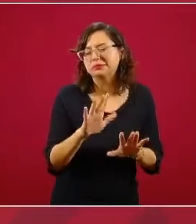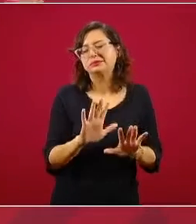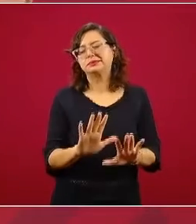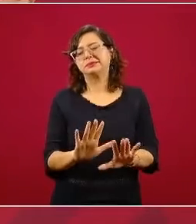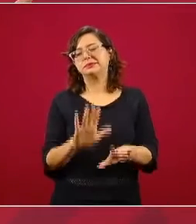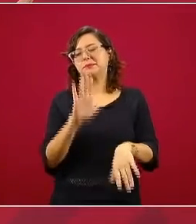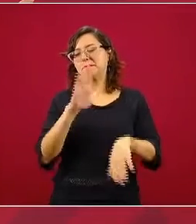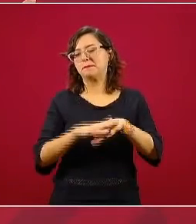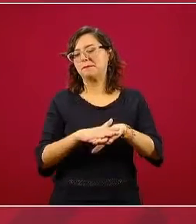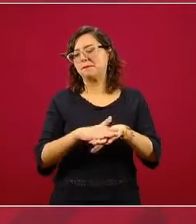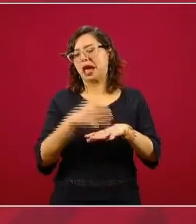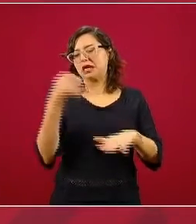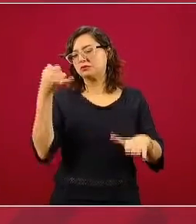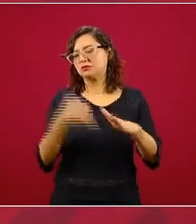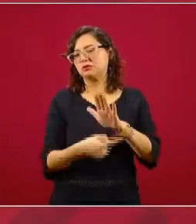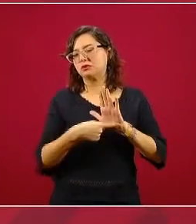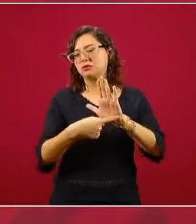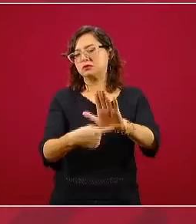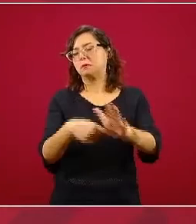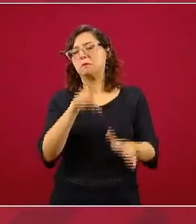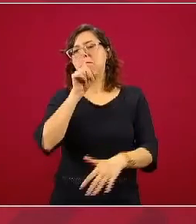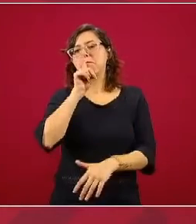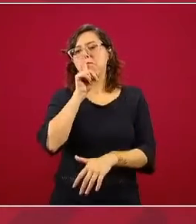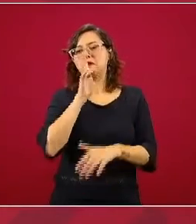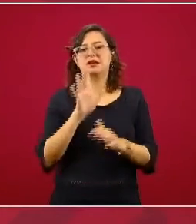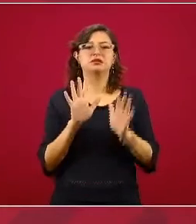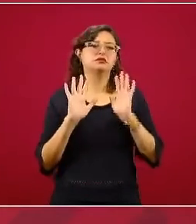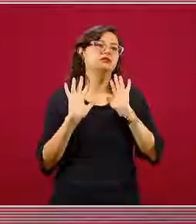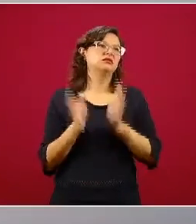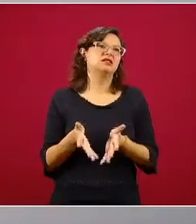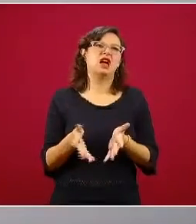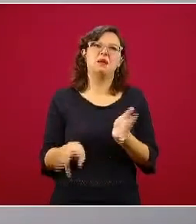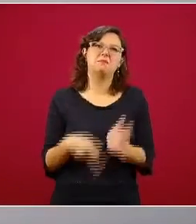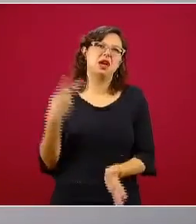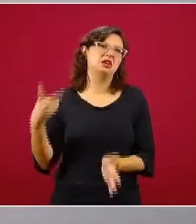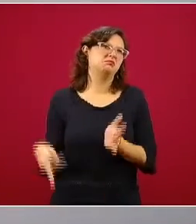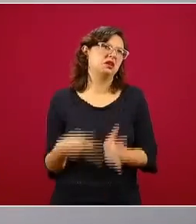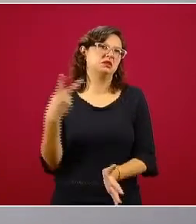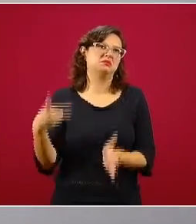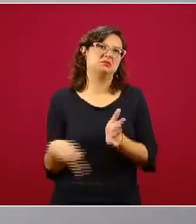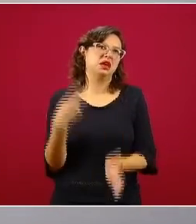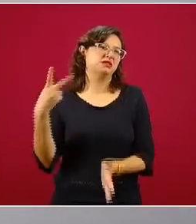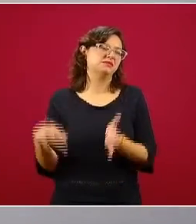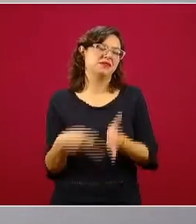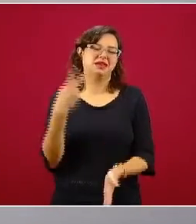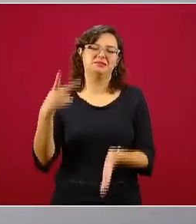porque ya es hasta de mal gusto estar repitiendo y repitiendo y repitiendo,